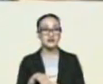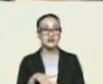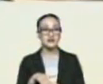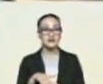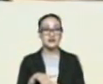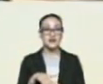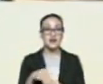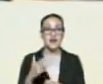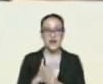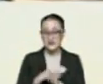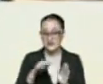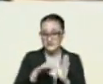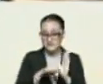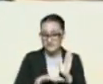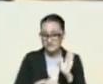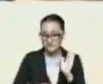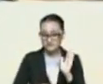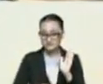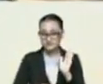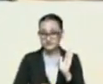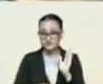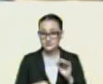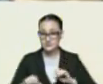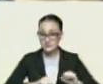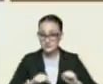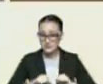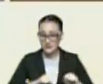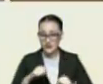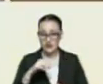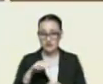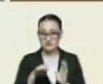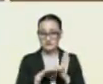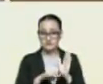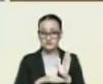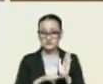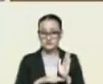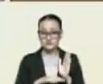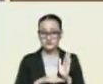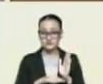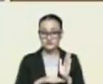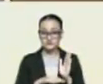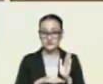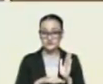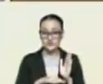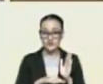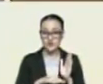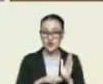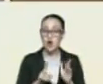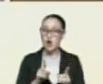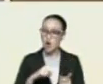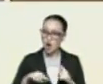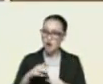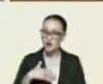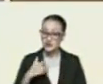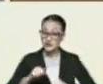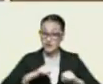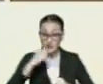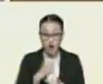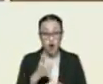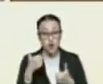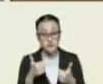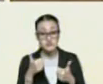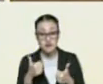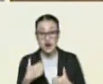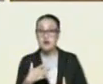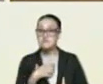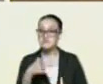frases prehechas de que la gestión repetida mata al gobernante. No, eso quiere decir que es tan buena la gestión que